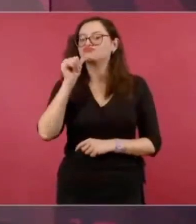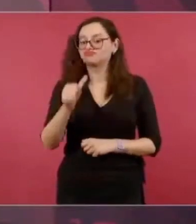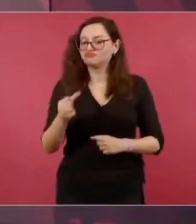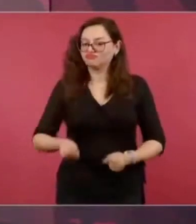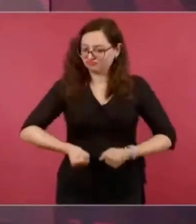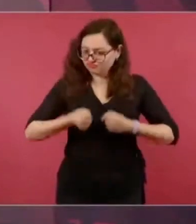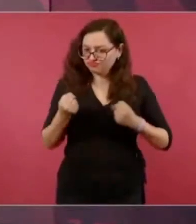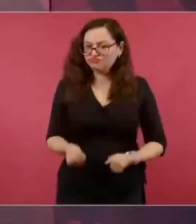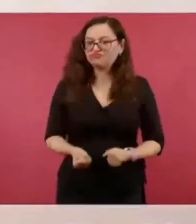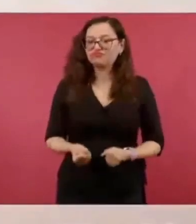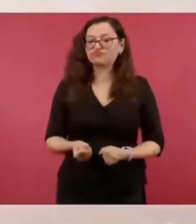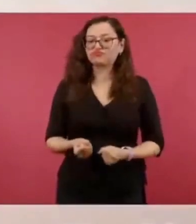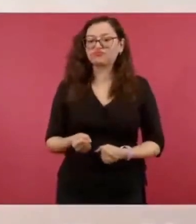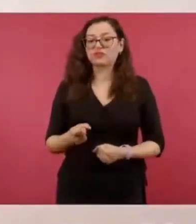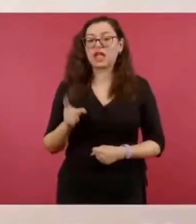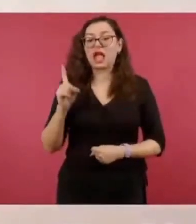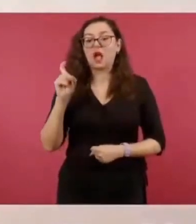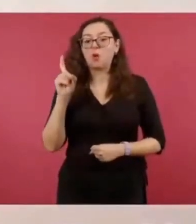de temporada.